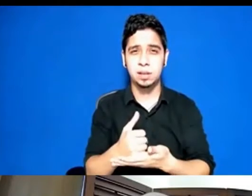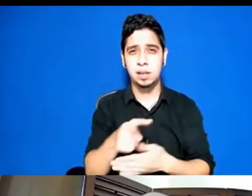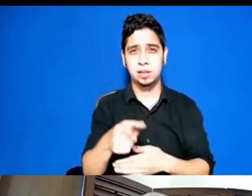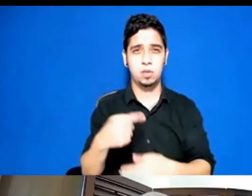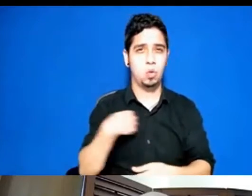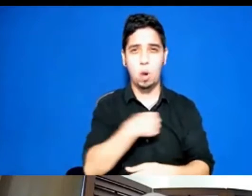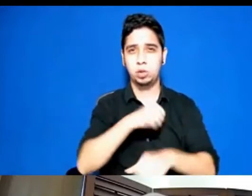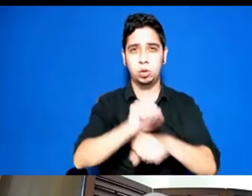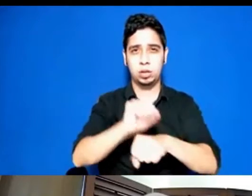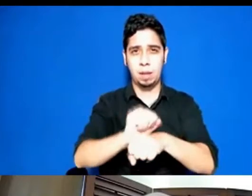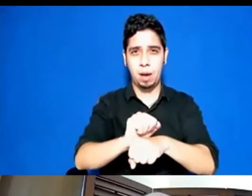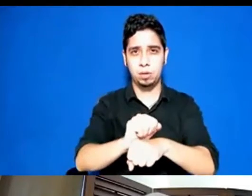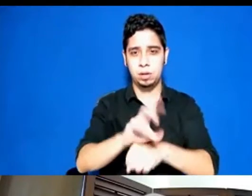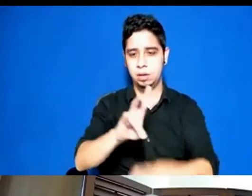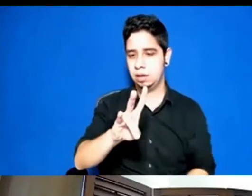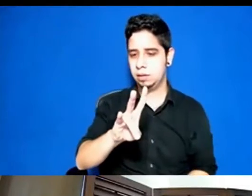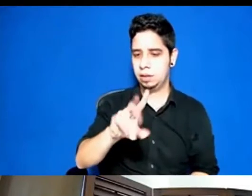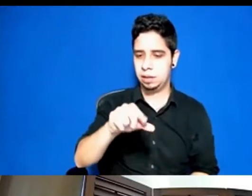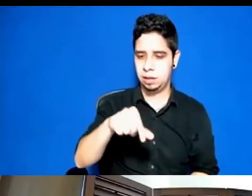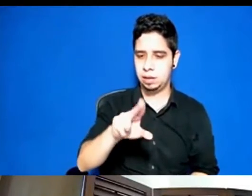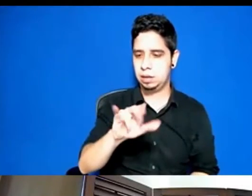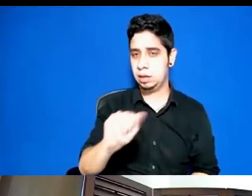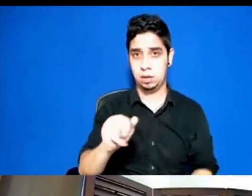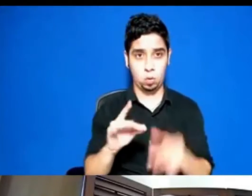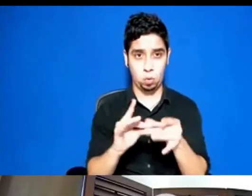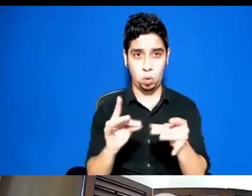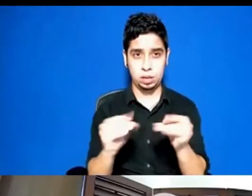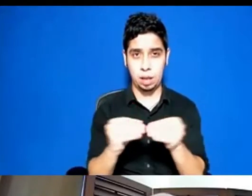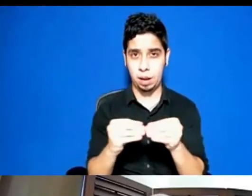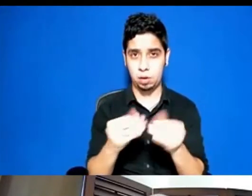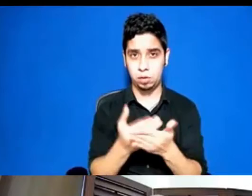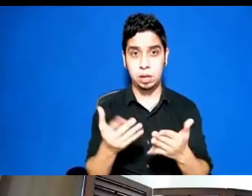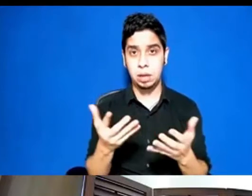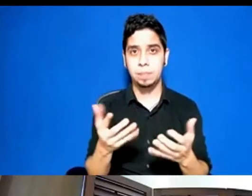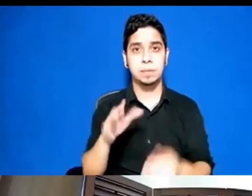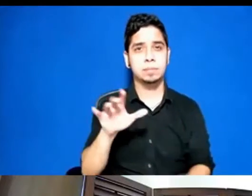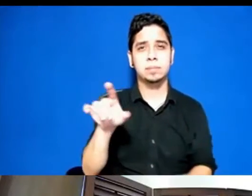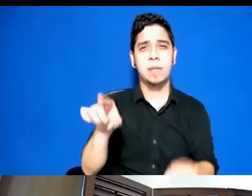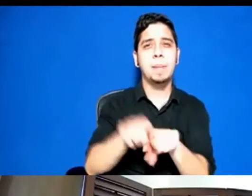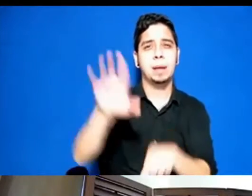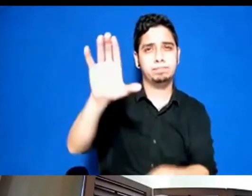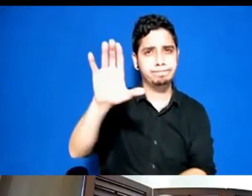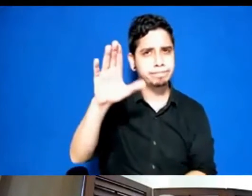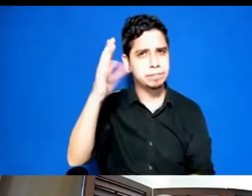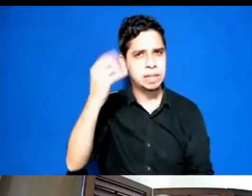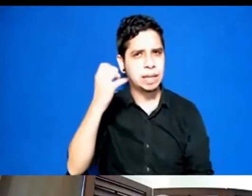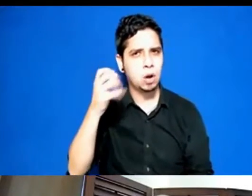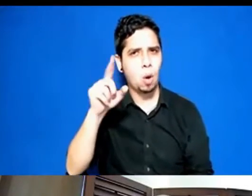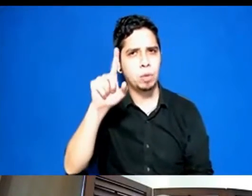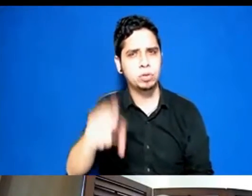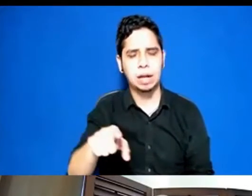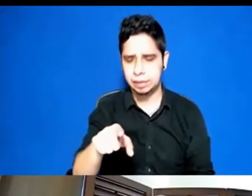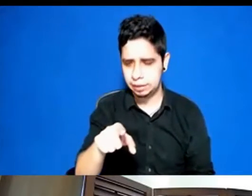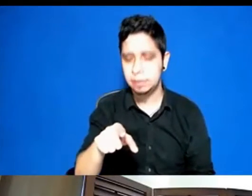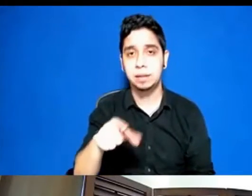Quillas. Karen, ¿qué más es Siete Quillas? De hecho, Karen, o sea, te iba a preguntar, por ejemplo, ella está hablando, por ejemplo, Hilda está hablando de que